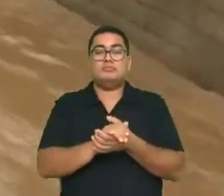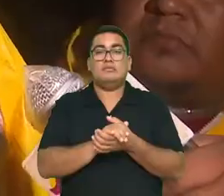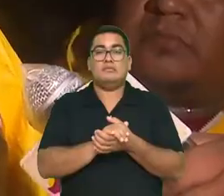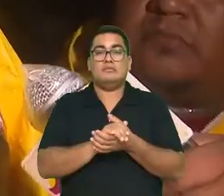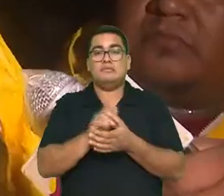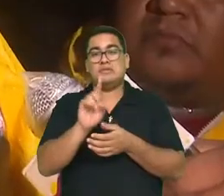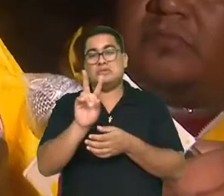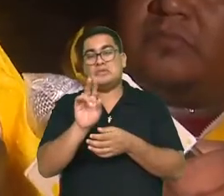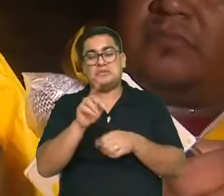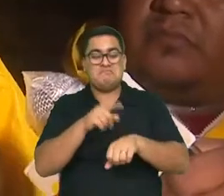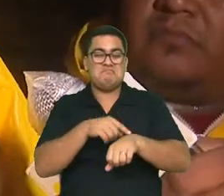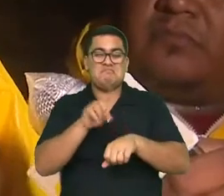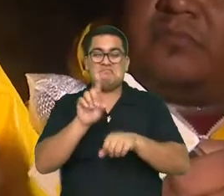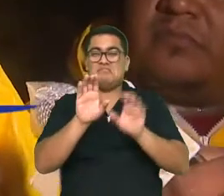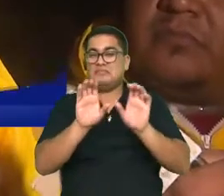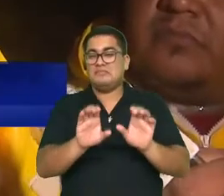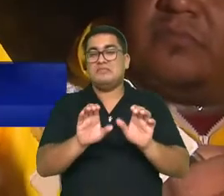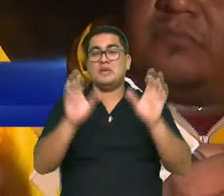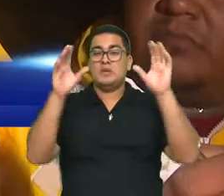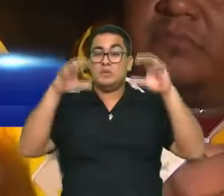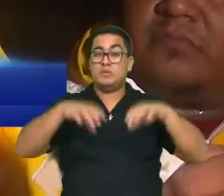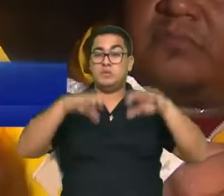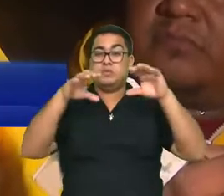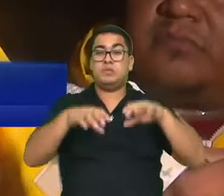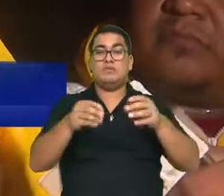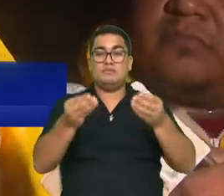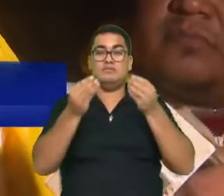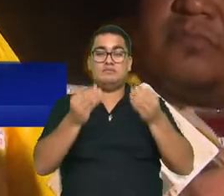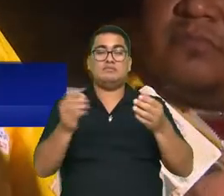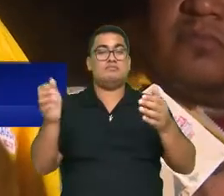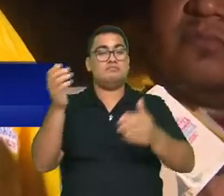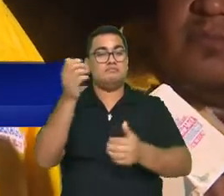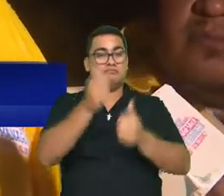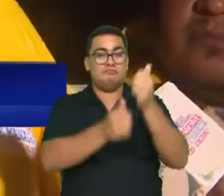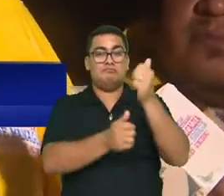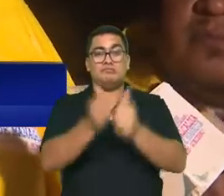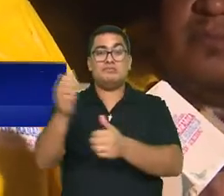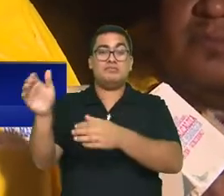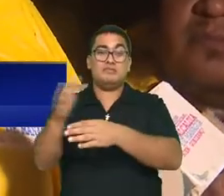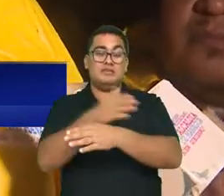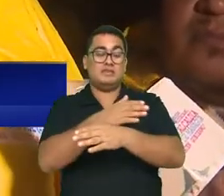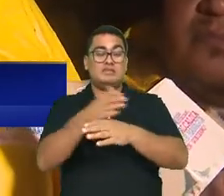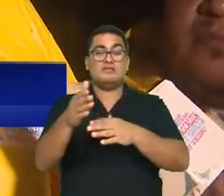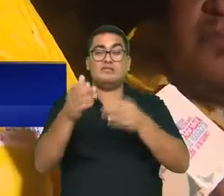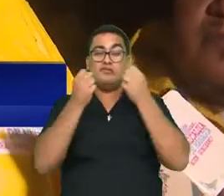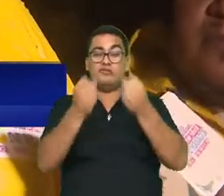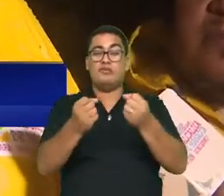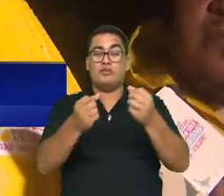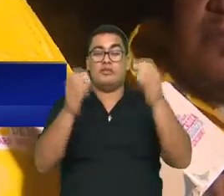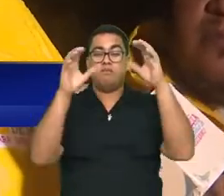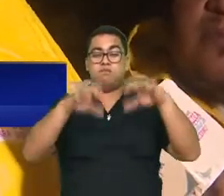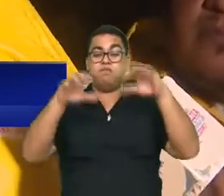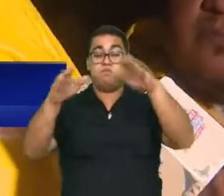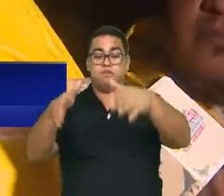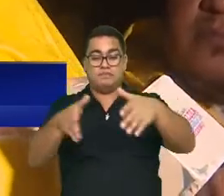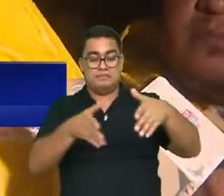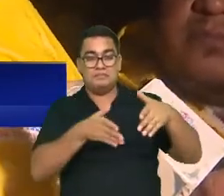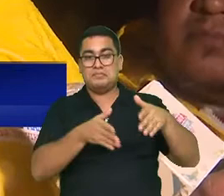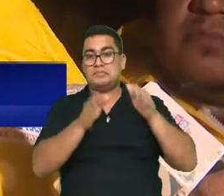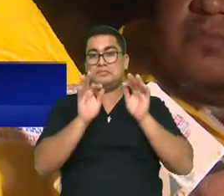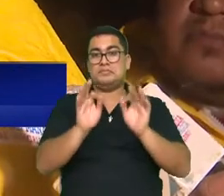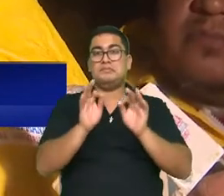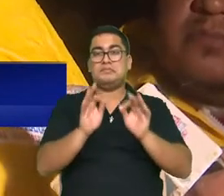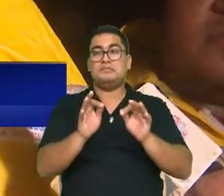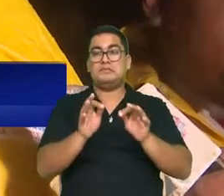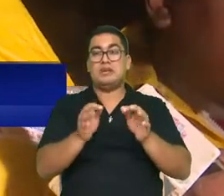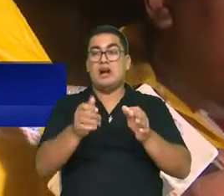de la tarde sí tuvimos lluvias intensas, y esas lluvias intensas sí provocaron corrientes muy fuertes en el sistema de drenaje, pero bueno, funcionó. Tuvimos pues mucha